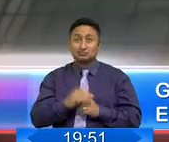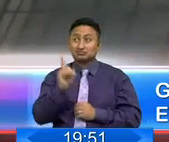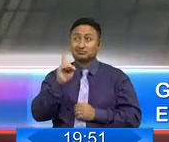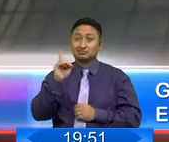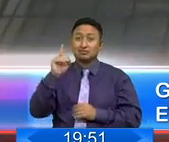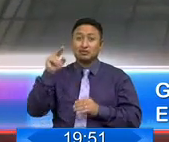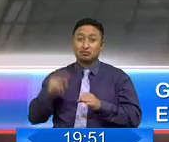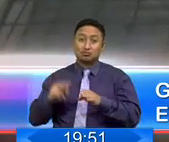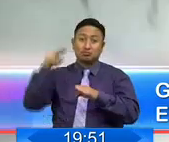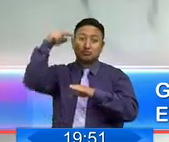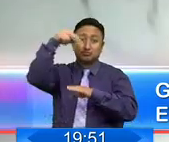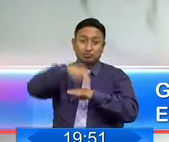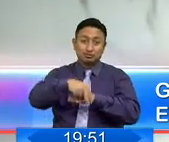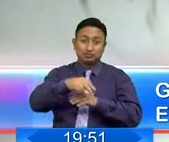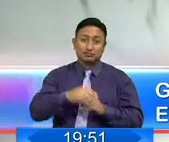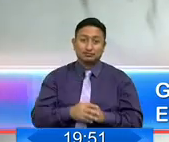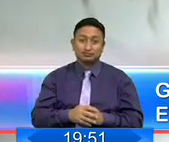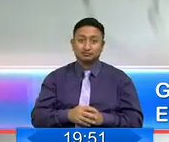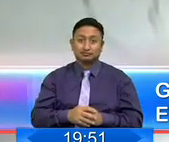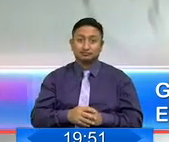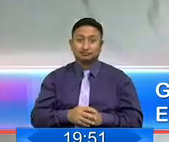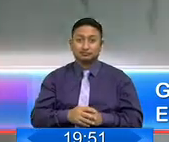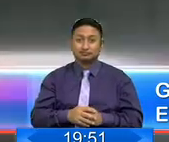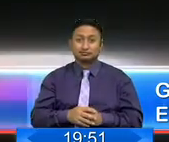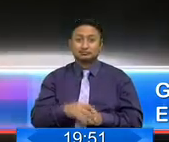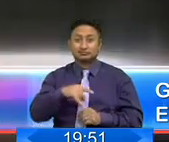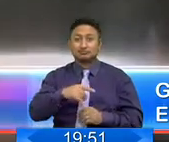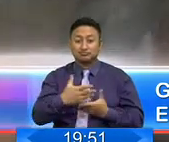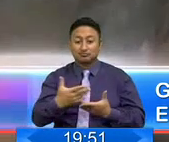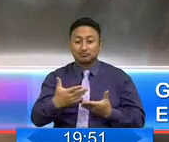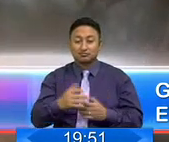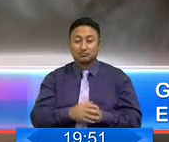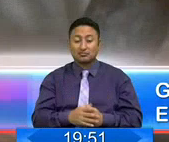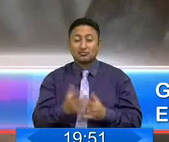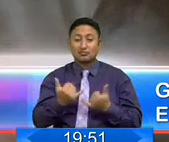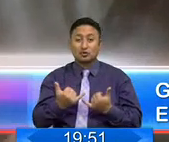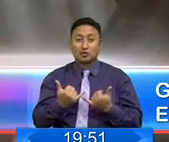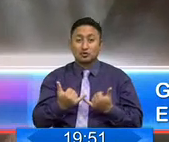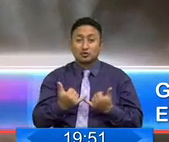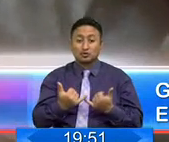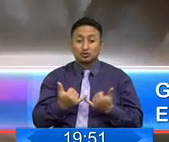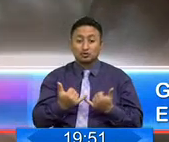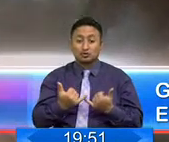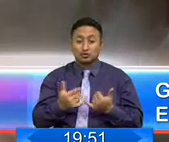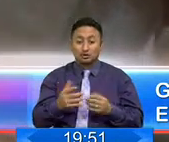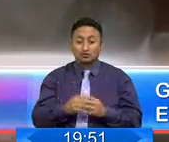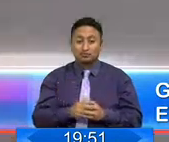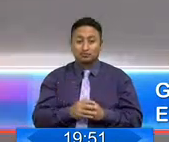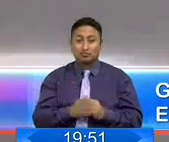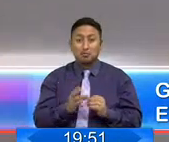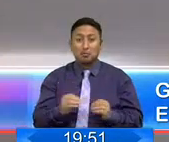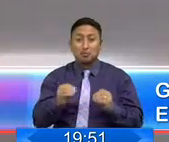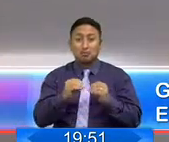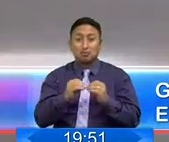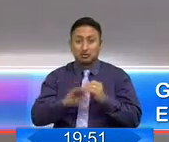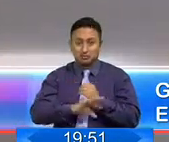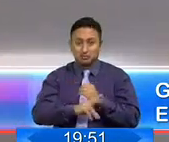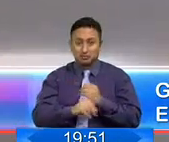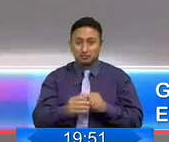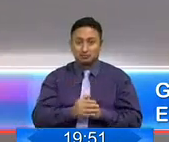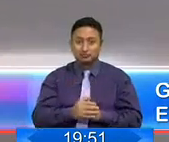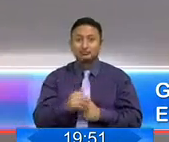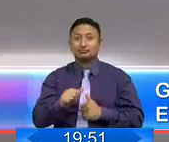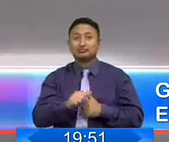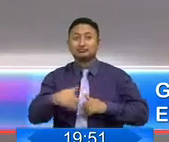frente se metieron, sacaron algunas cosas. Esta vez fue que ya fue un poquito más fuerte. Eso ocurrió al pie de una de